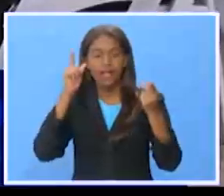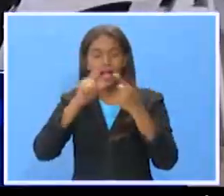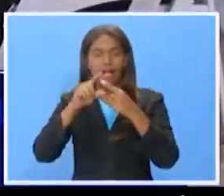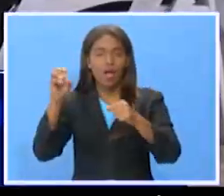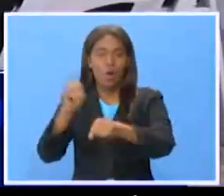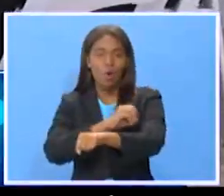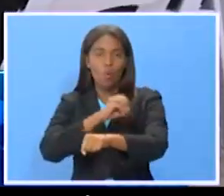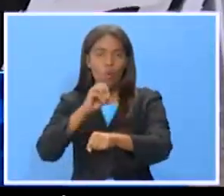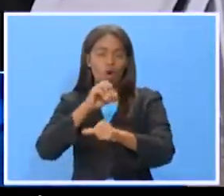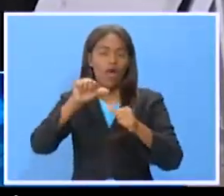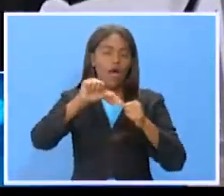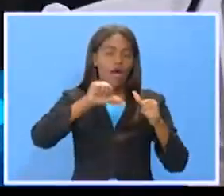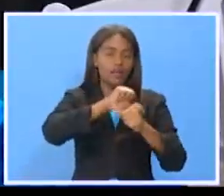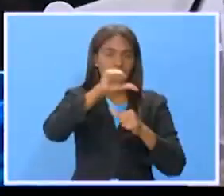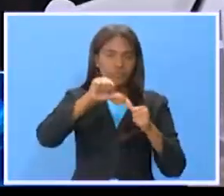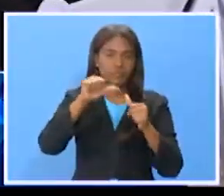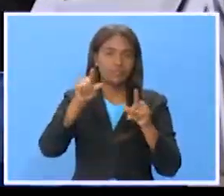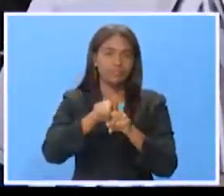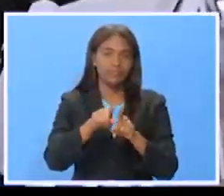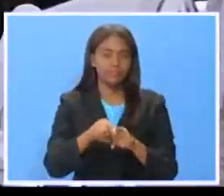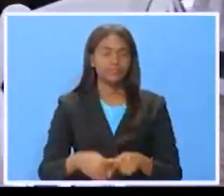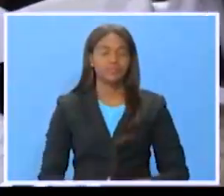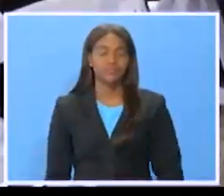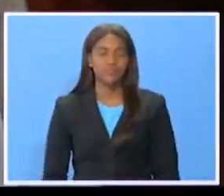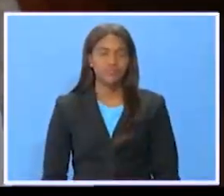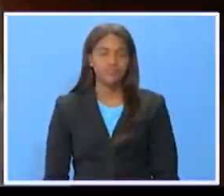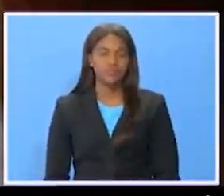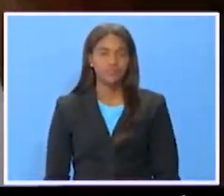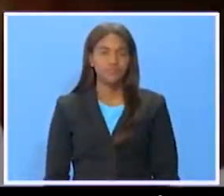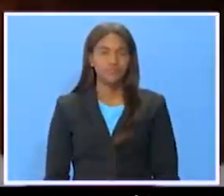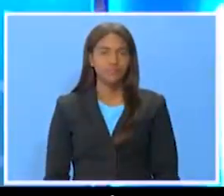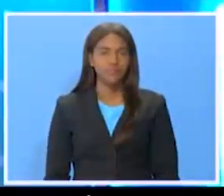Ocoa y Asua de Compostela.